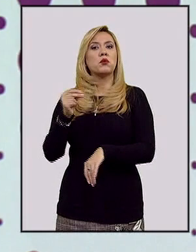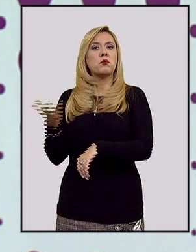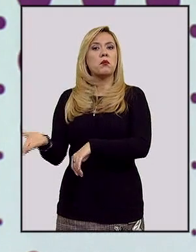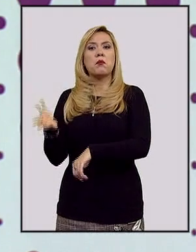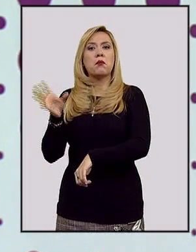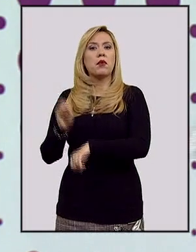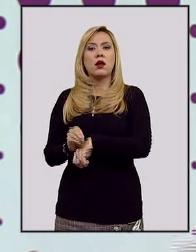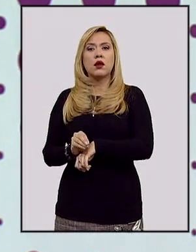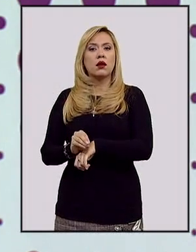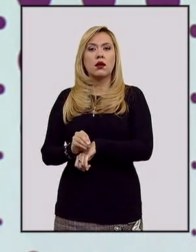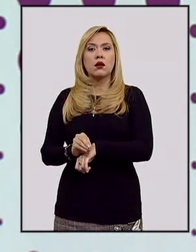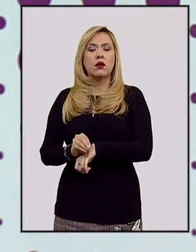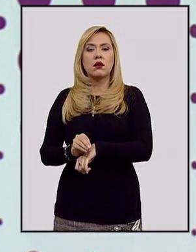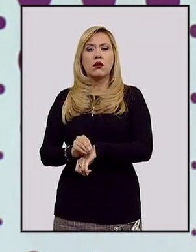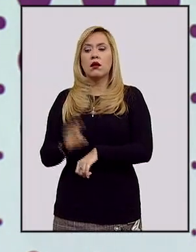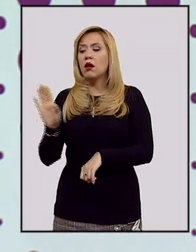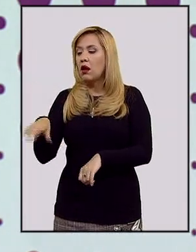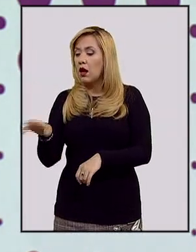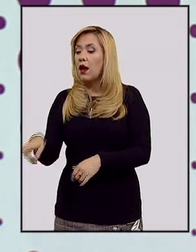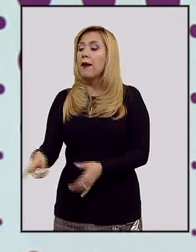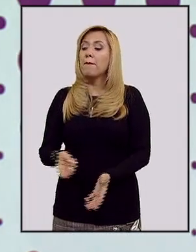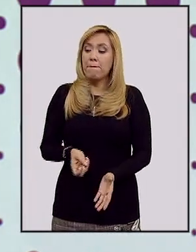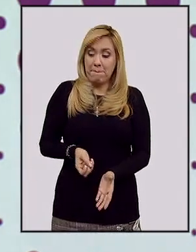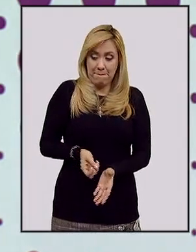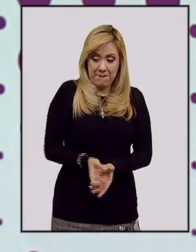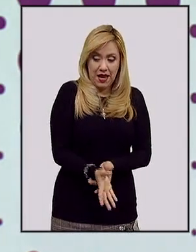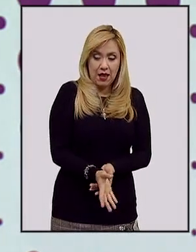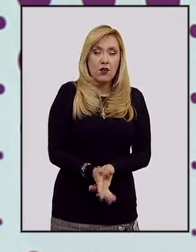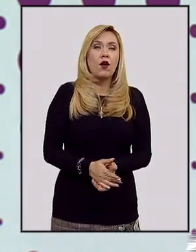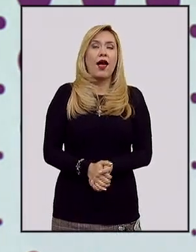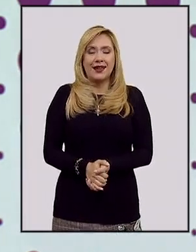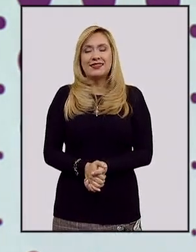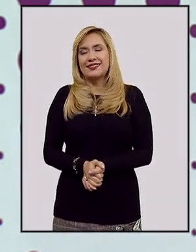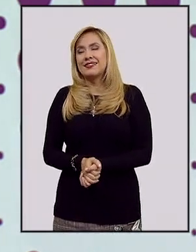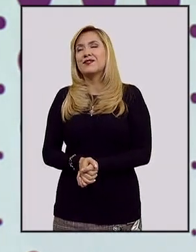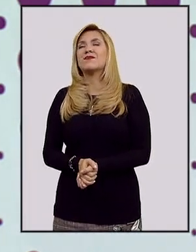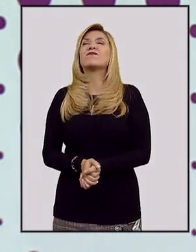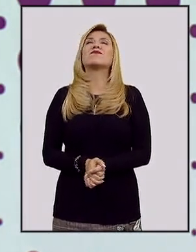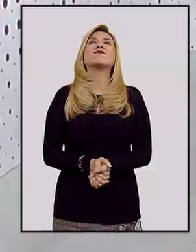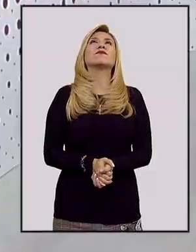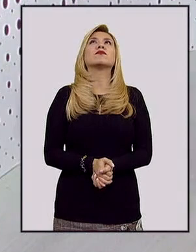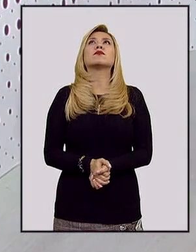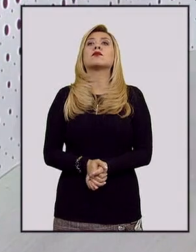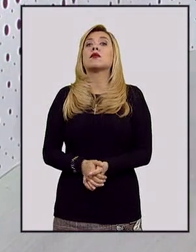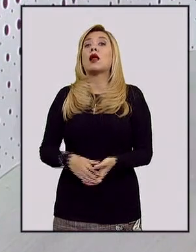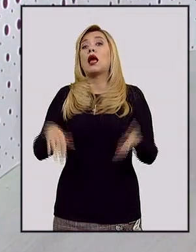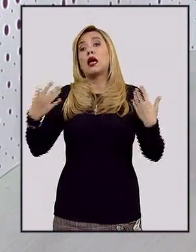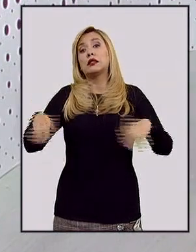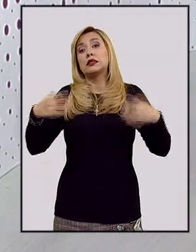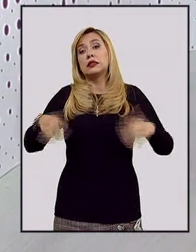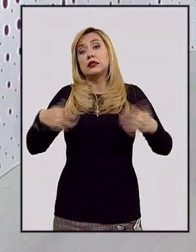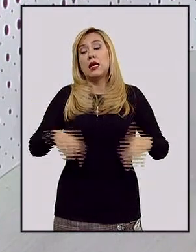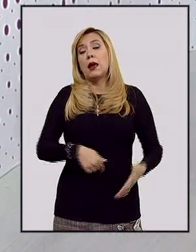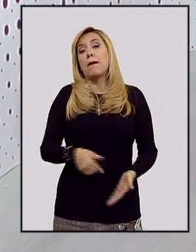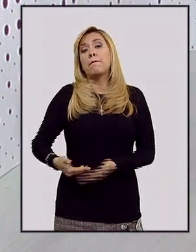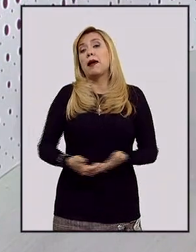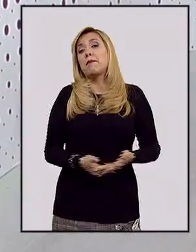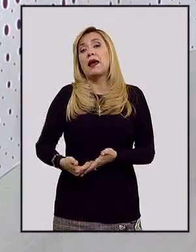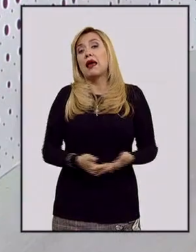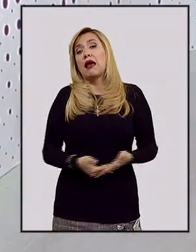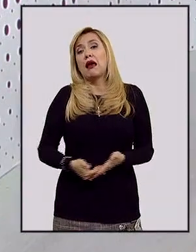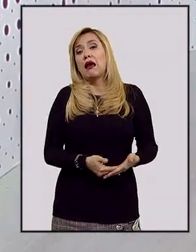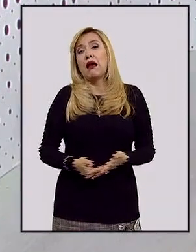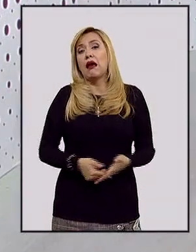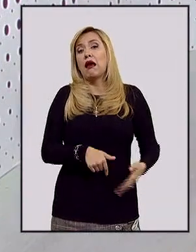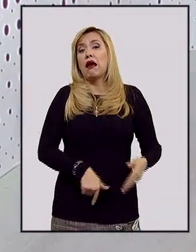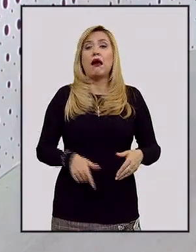les dice que van a tener un parto y a la mera hora el pretexto siempre es el sufrimiento fetal, que pues quienes no